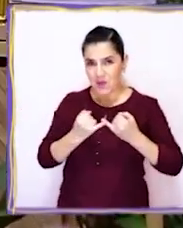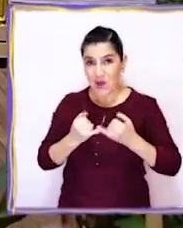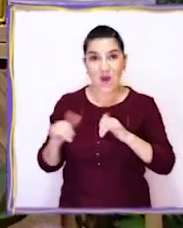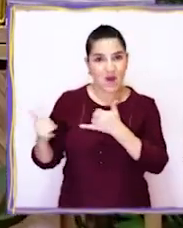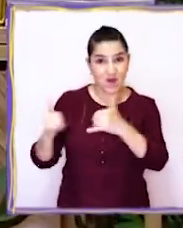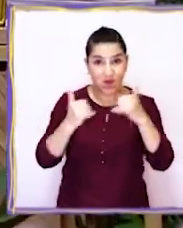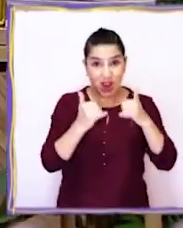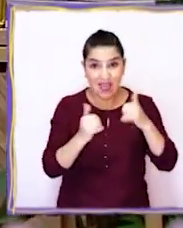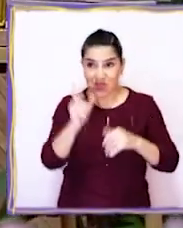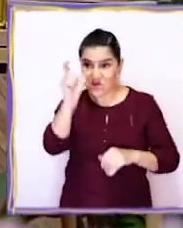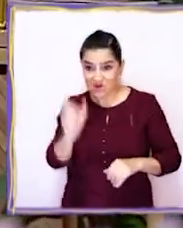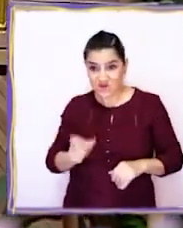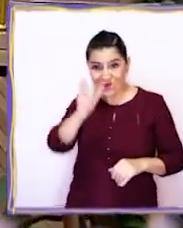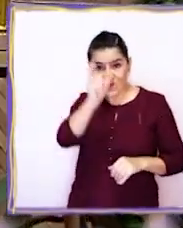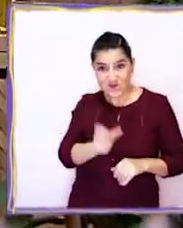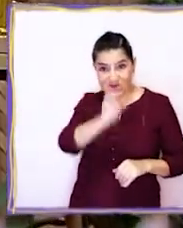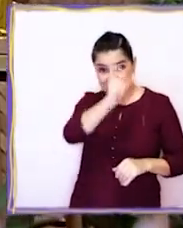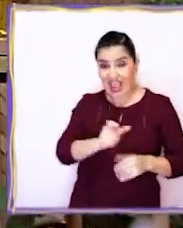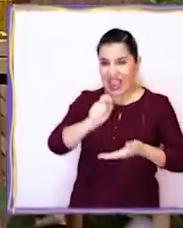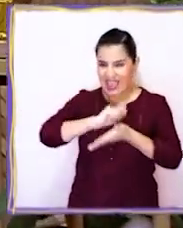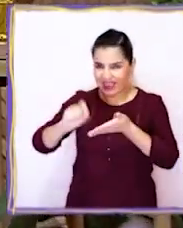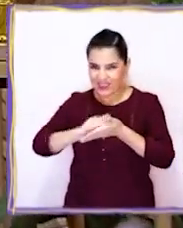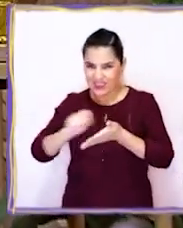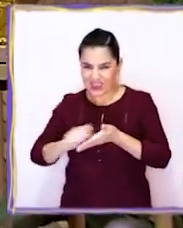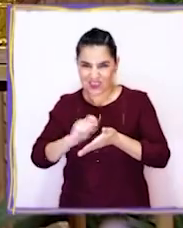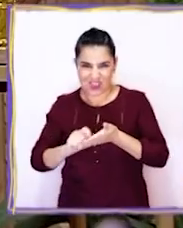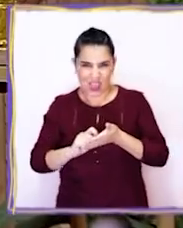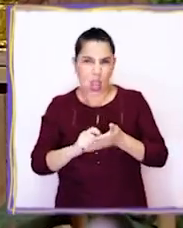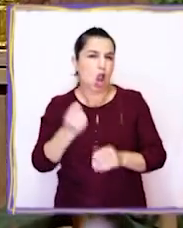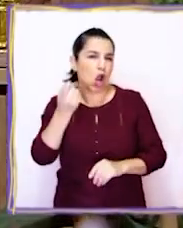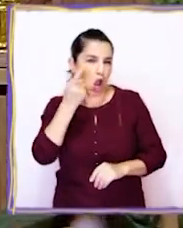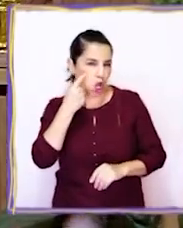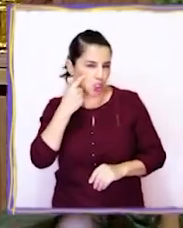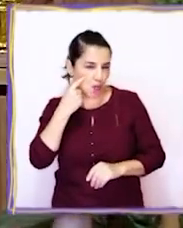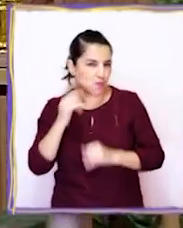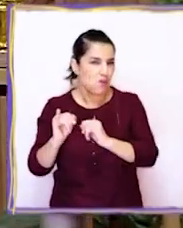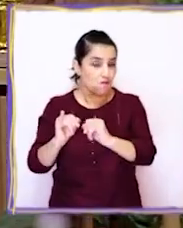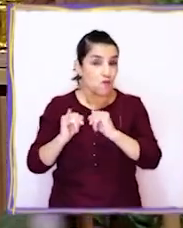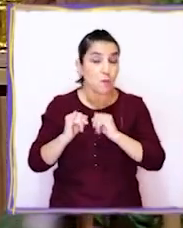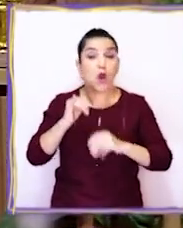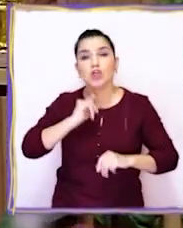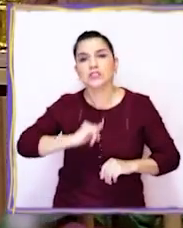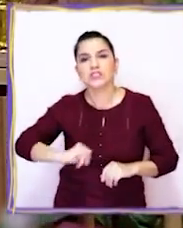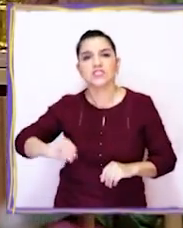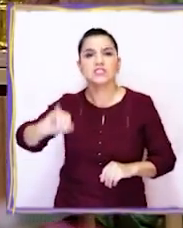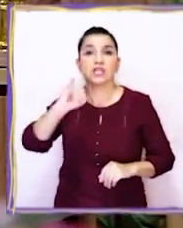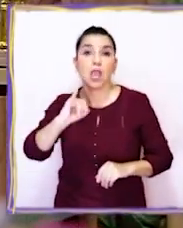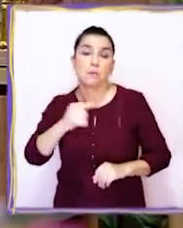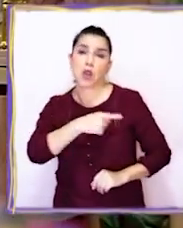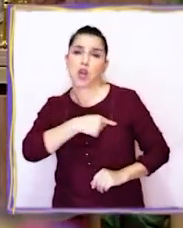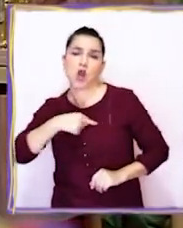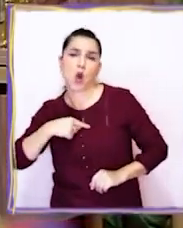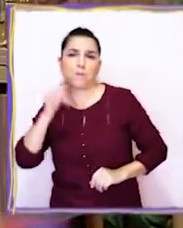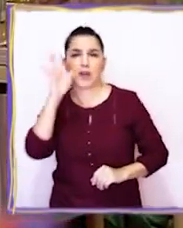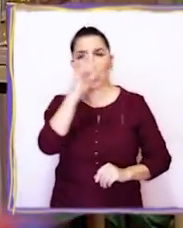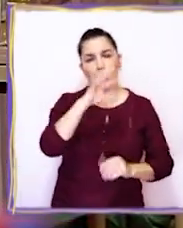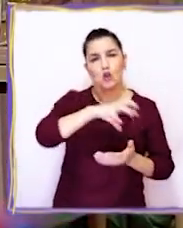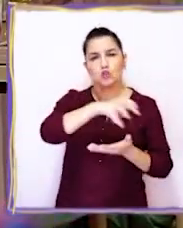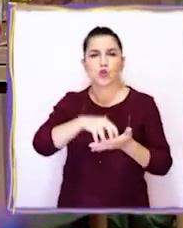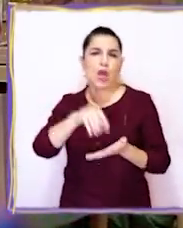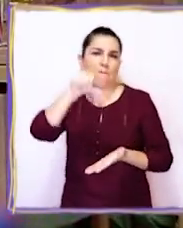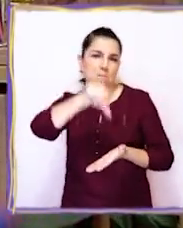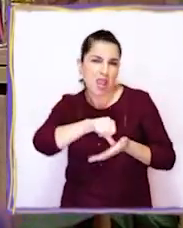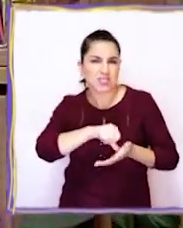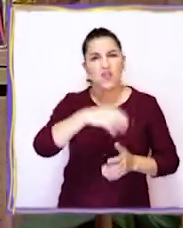amigos, comenzamos a jugar bachillerato. El bachillerato es este juego de conocimientos, donde siempre es nombre, color,